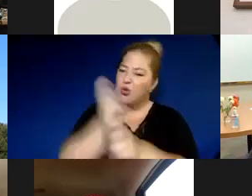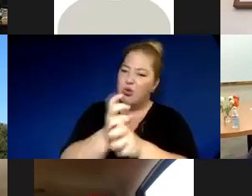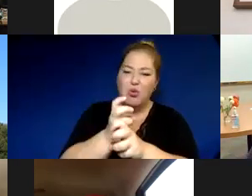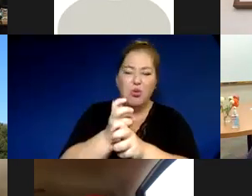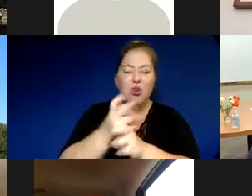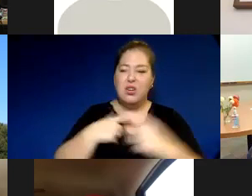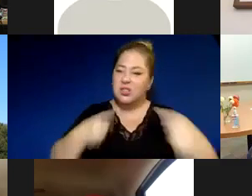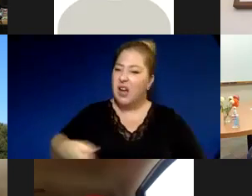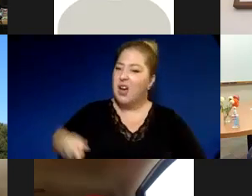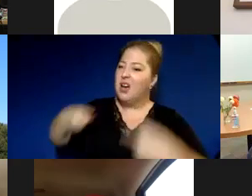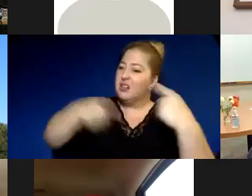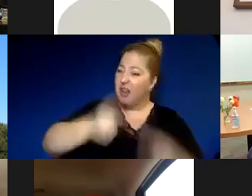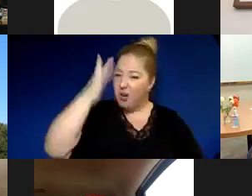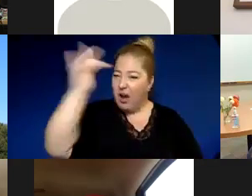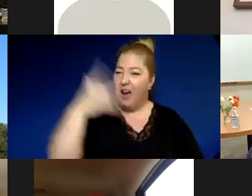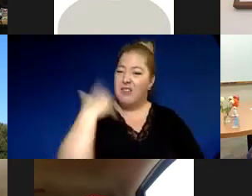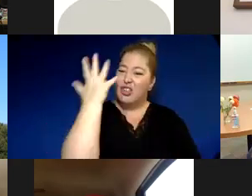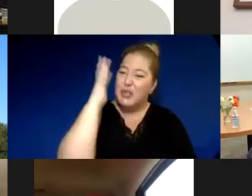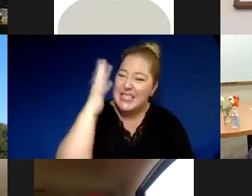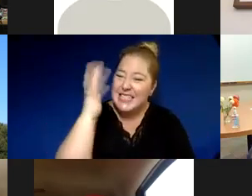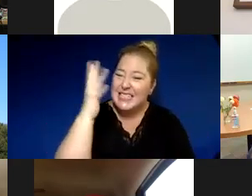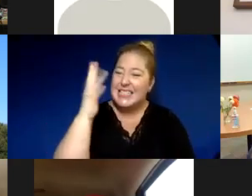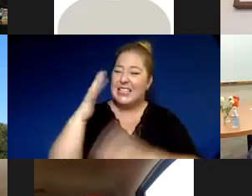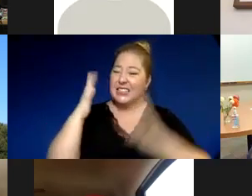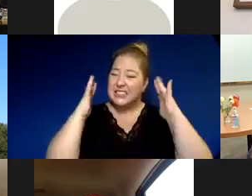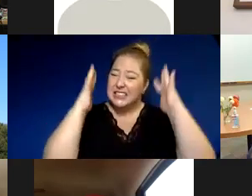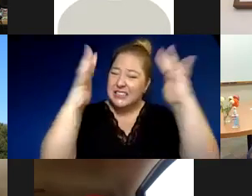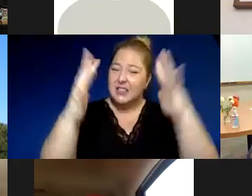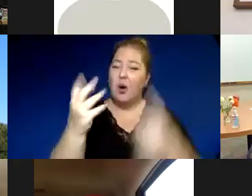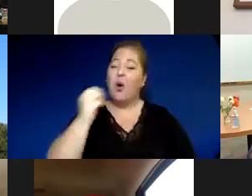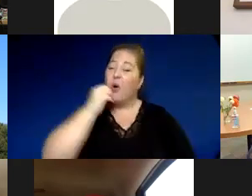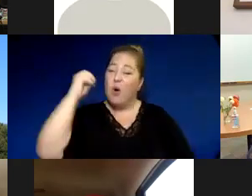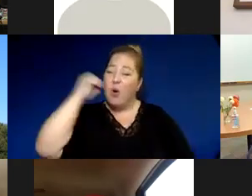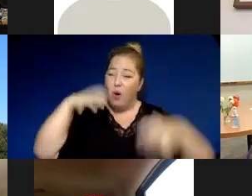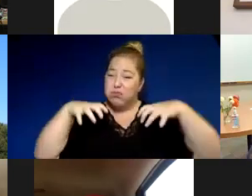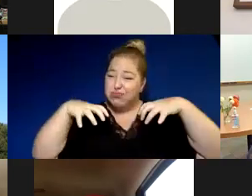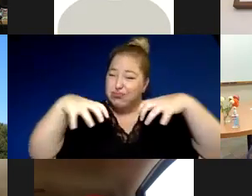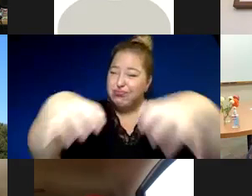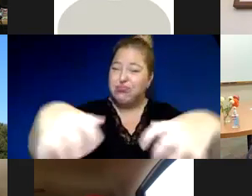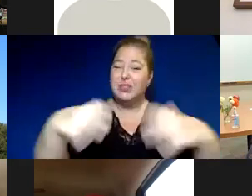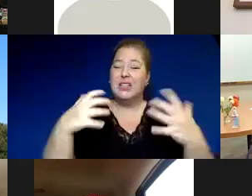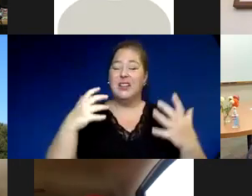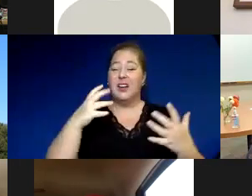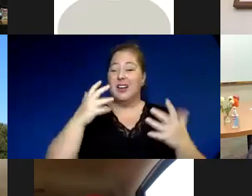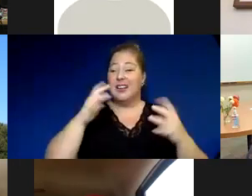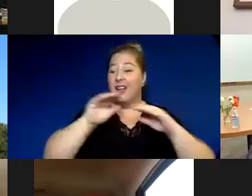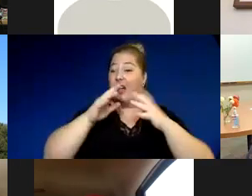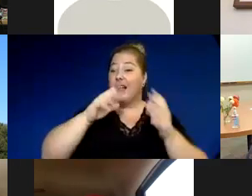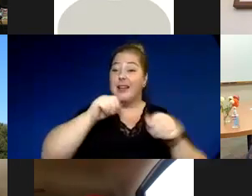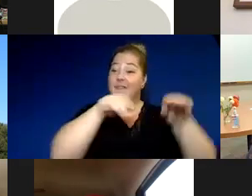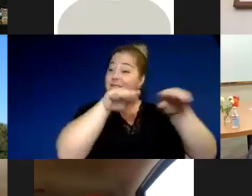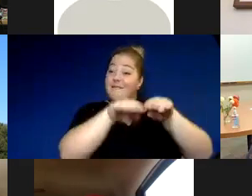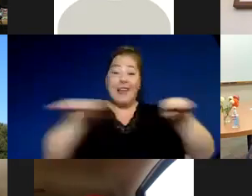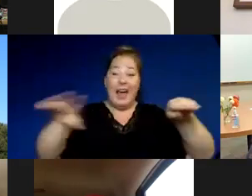las estructuras, o sea, las residencias que hay por allí o cuánta leña hay presente. La topografía va con